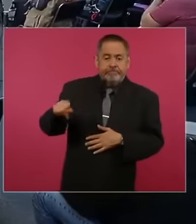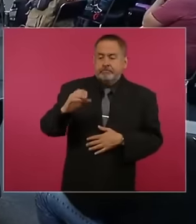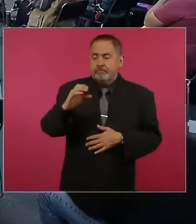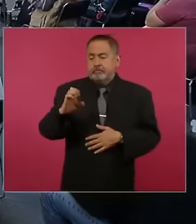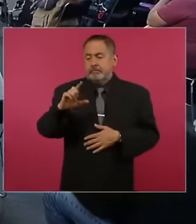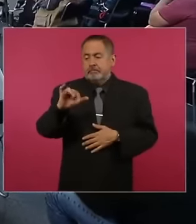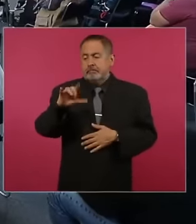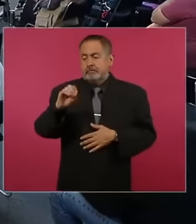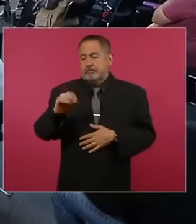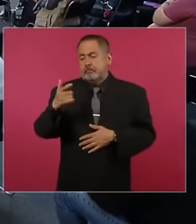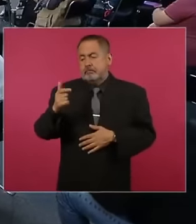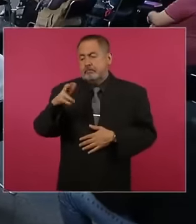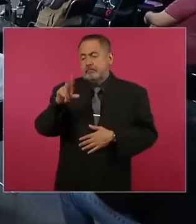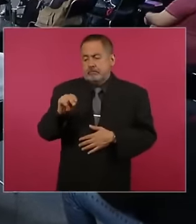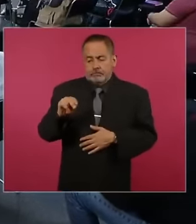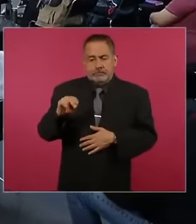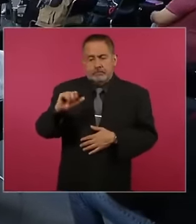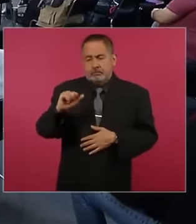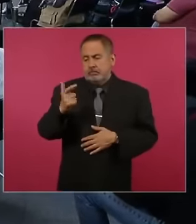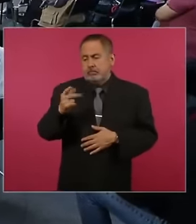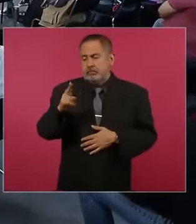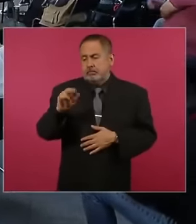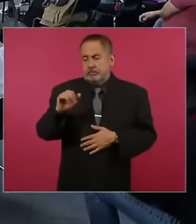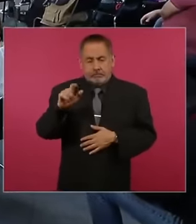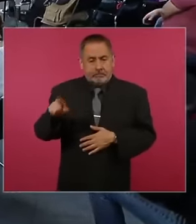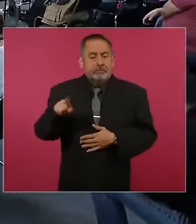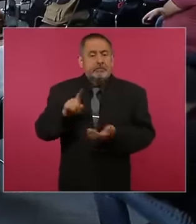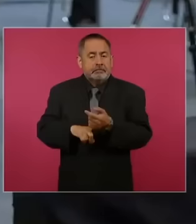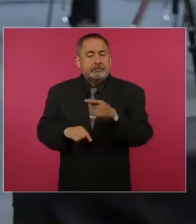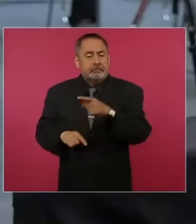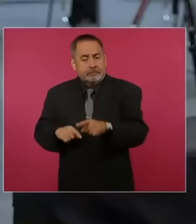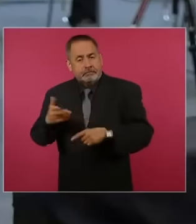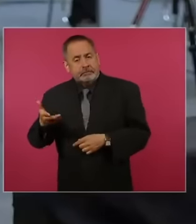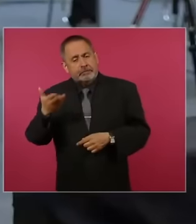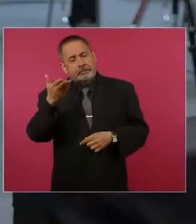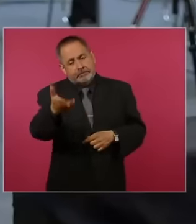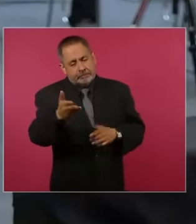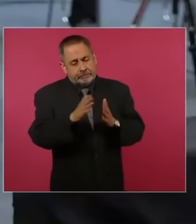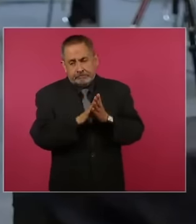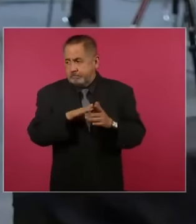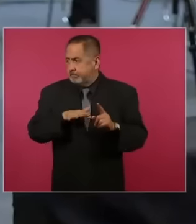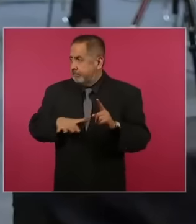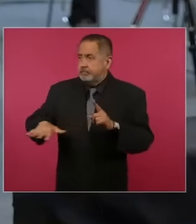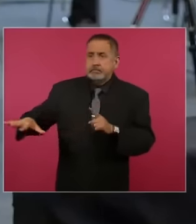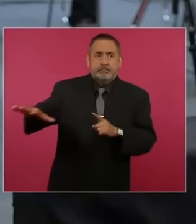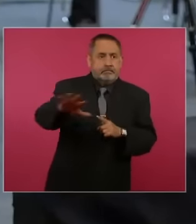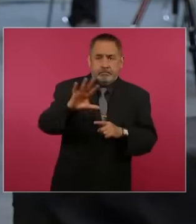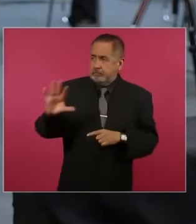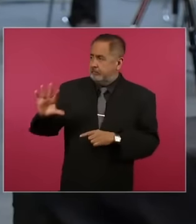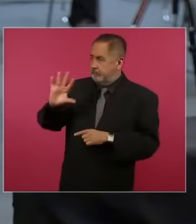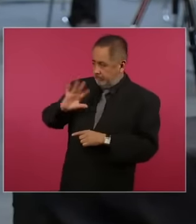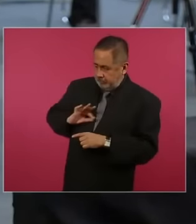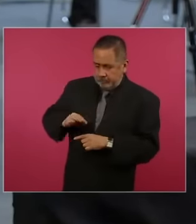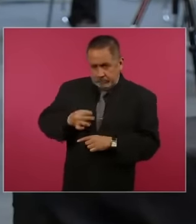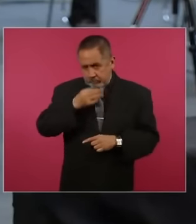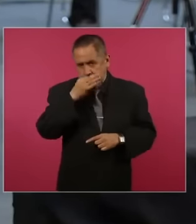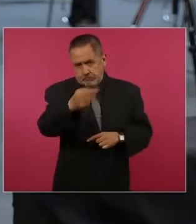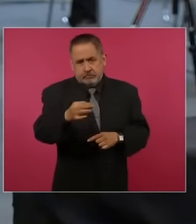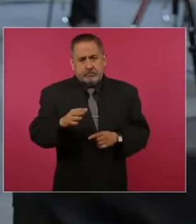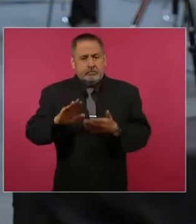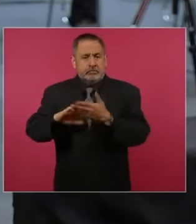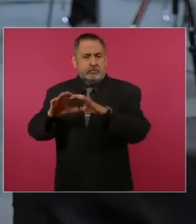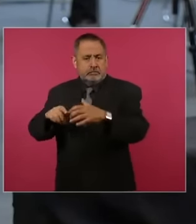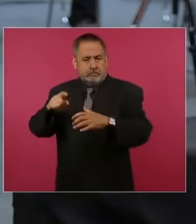Cecilio Gerardo Ballinas Aguilar. Él le pide encarecidamente, a nombre de todas las poblaciones que